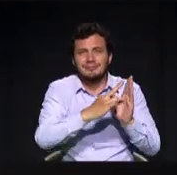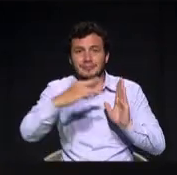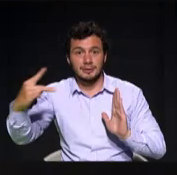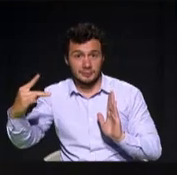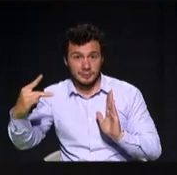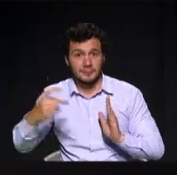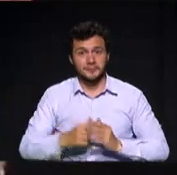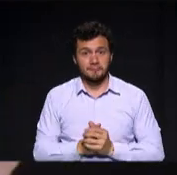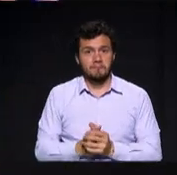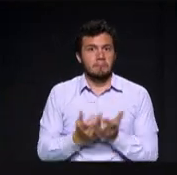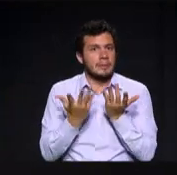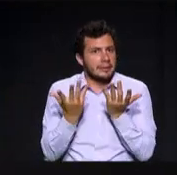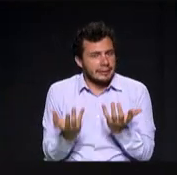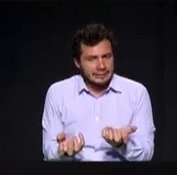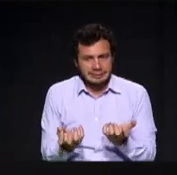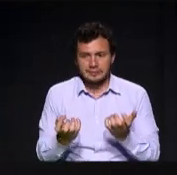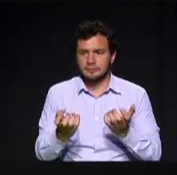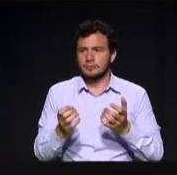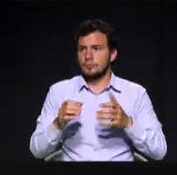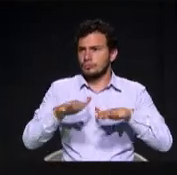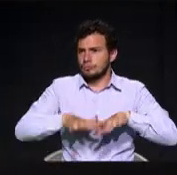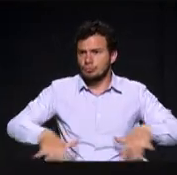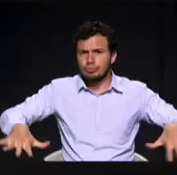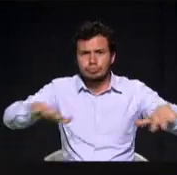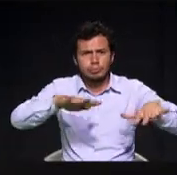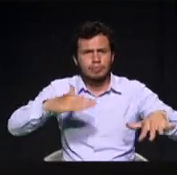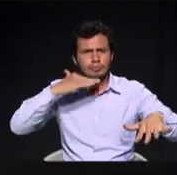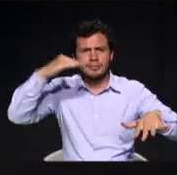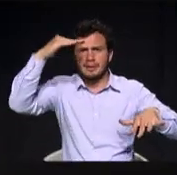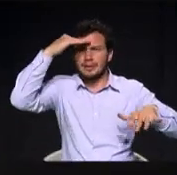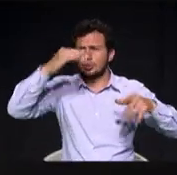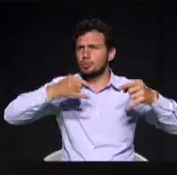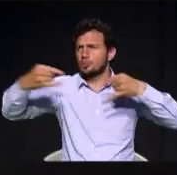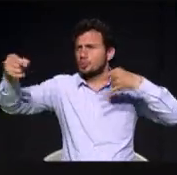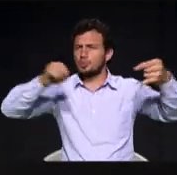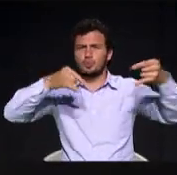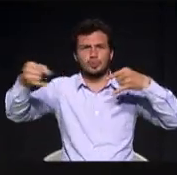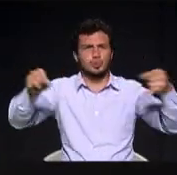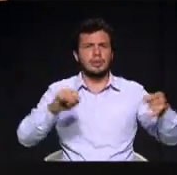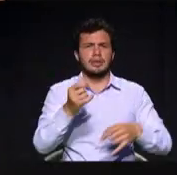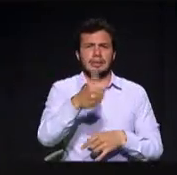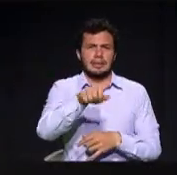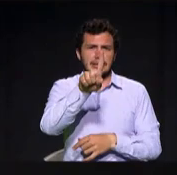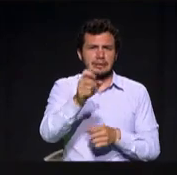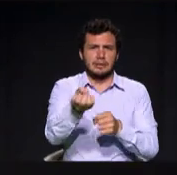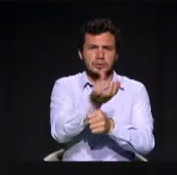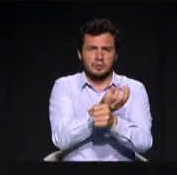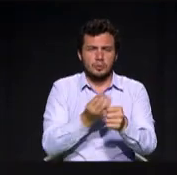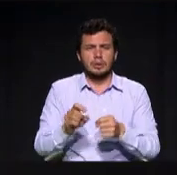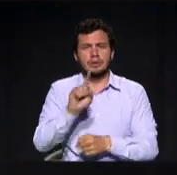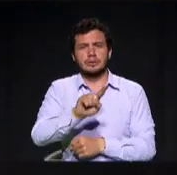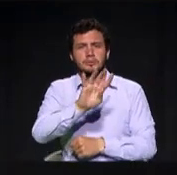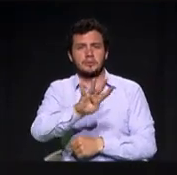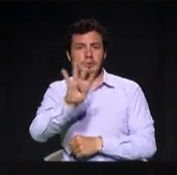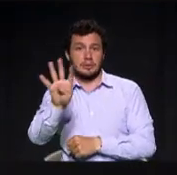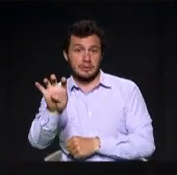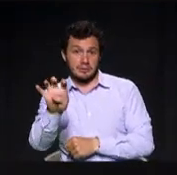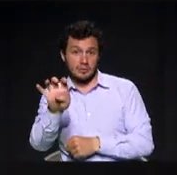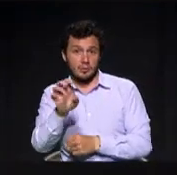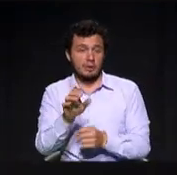cobertura en internet en toda la ciudad de medellín los 16 comunas las 249 barrios y los cinco corregimientos